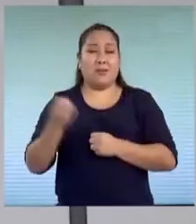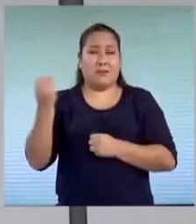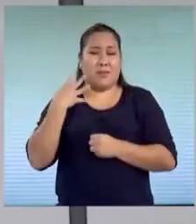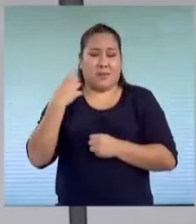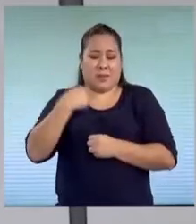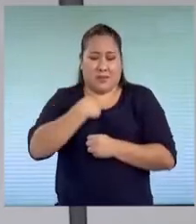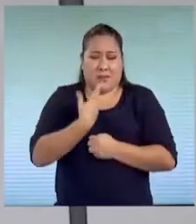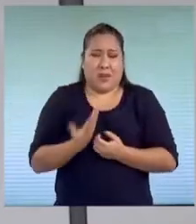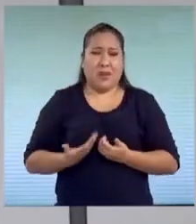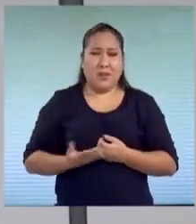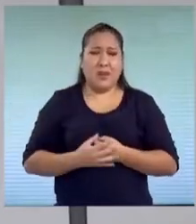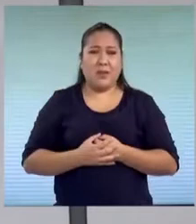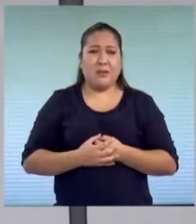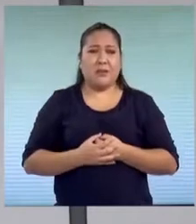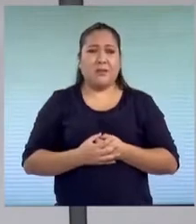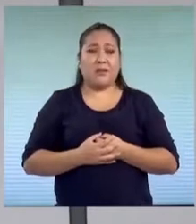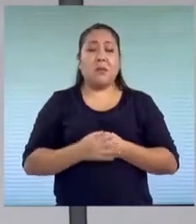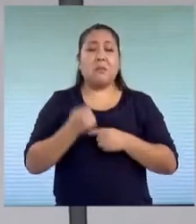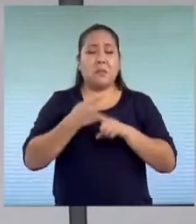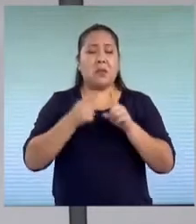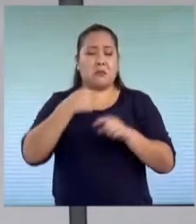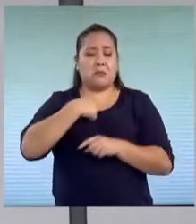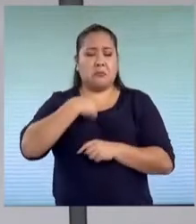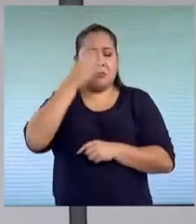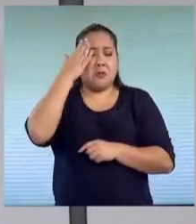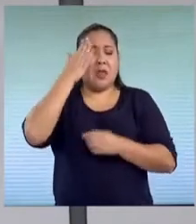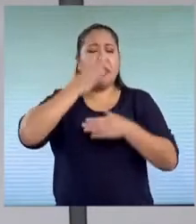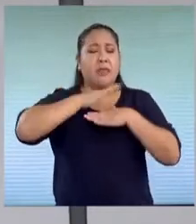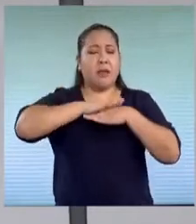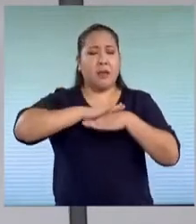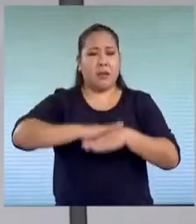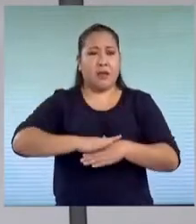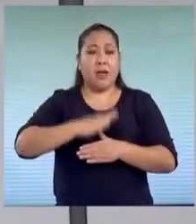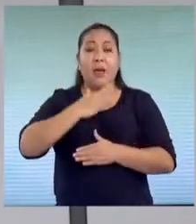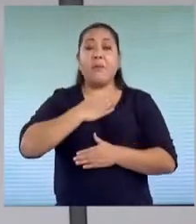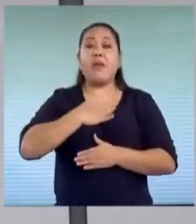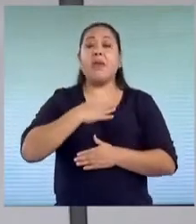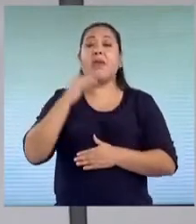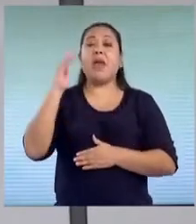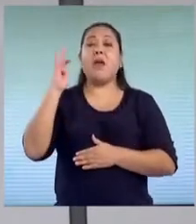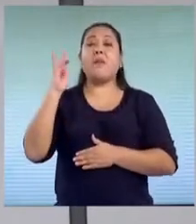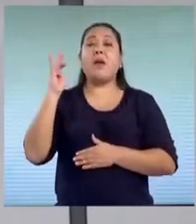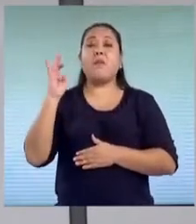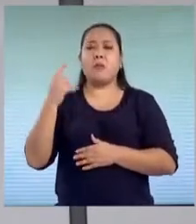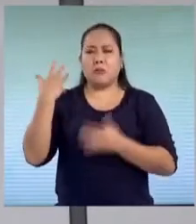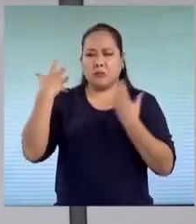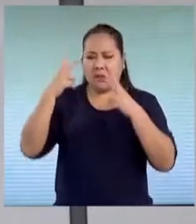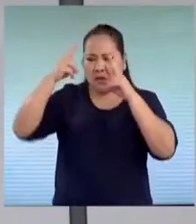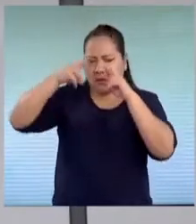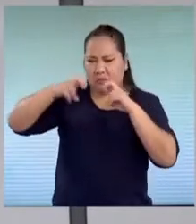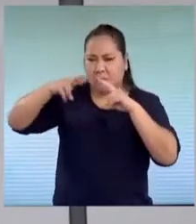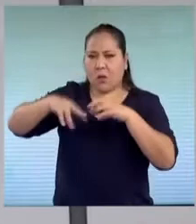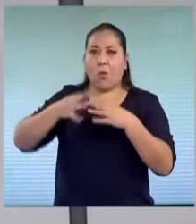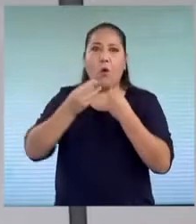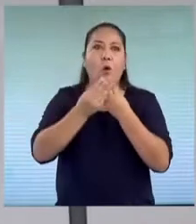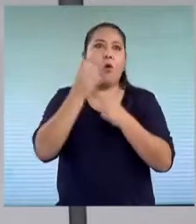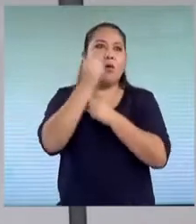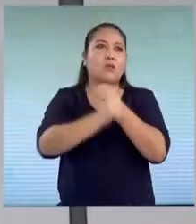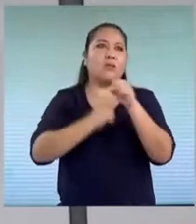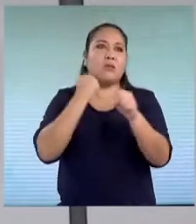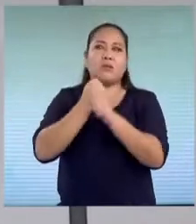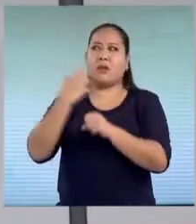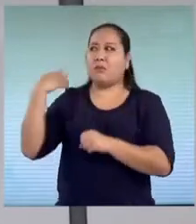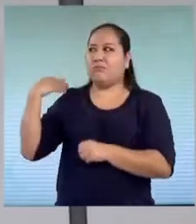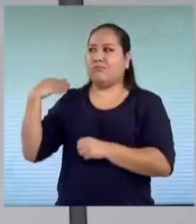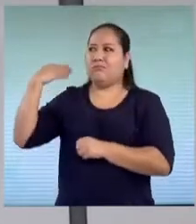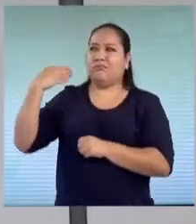mí. Pero tengo la tranquilidad que a mí y a mi esposo nos vienen investigando años.